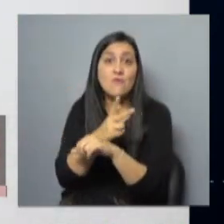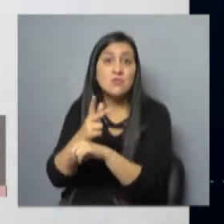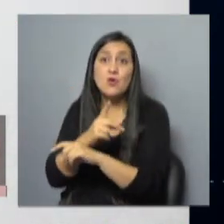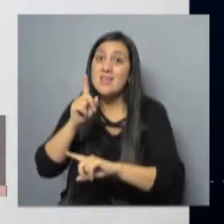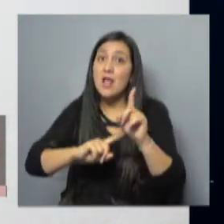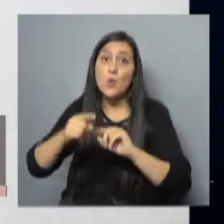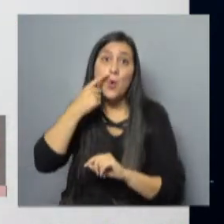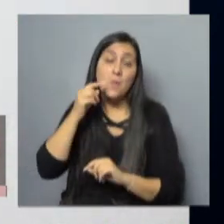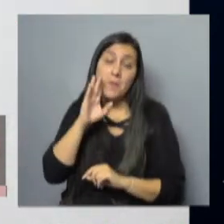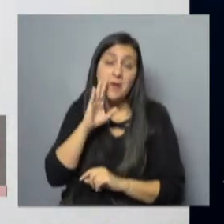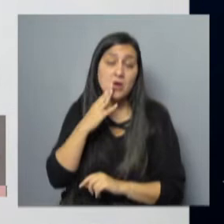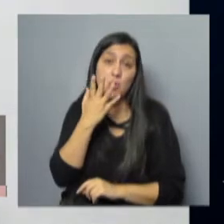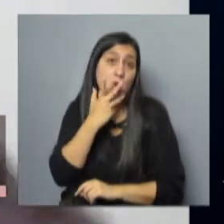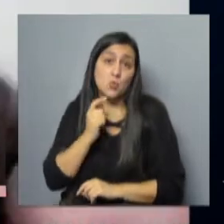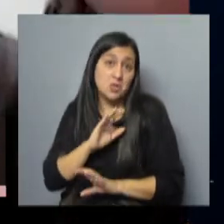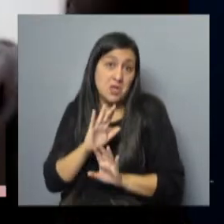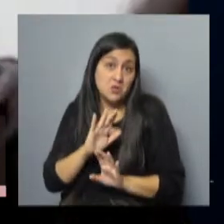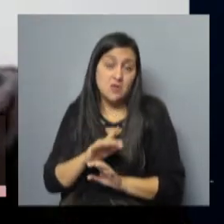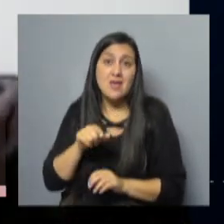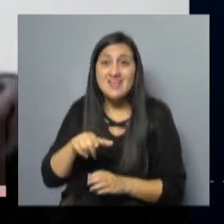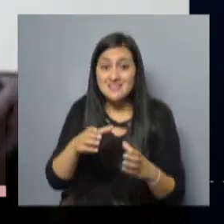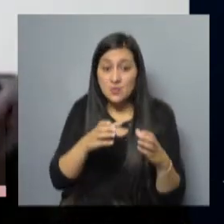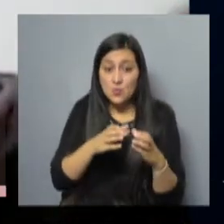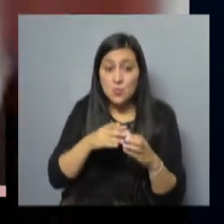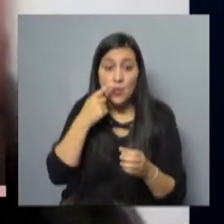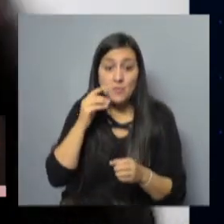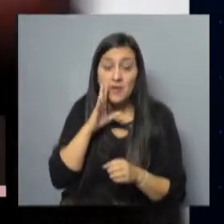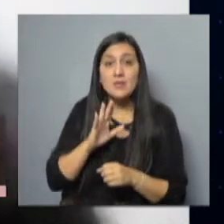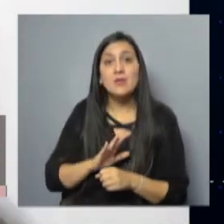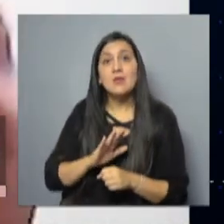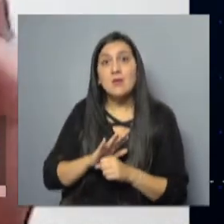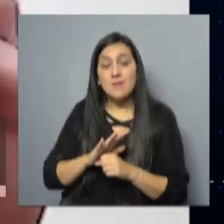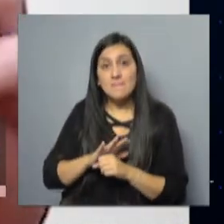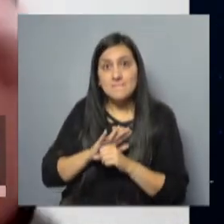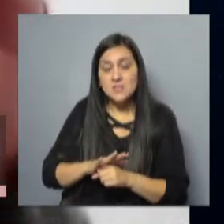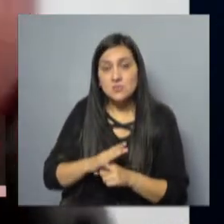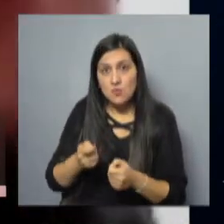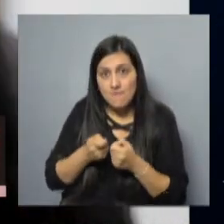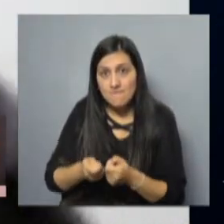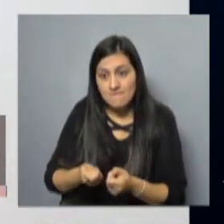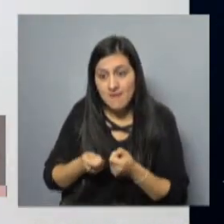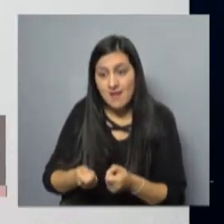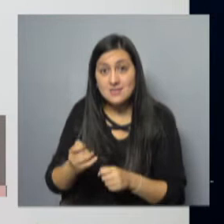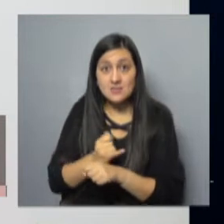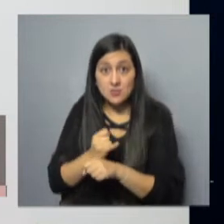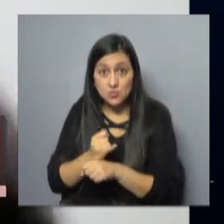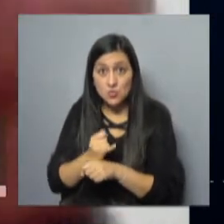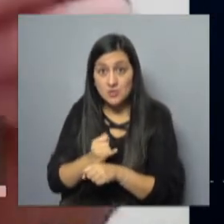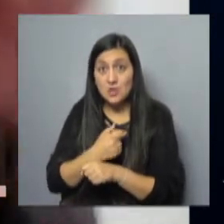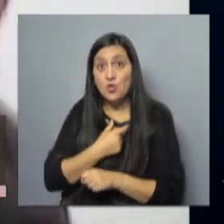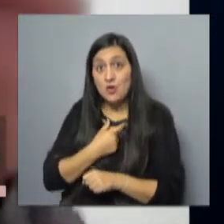algunos padres y ese tipo de padres presionó a las instituciones a estas dos instituciones y estas dos instituciones